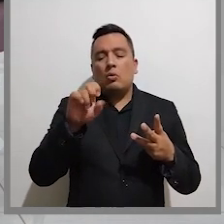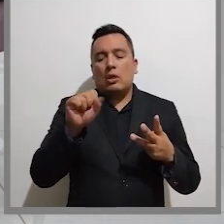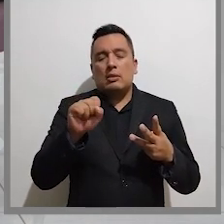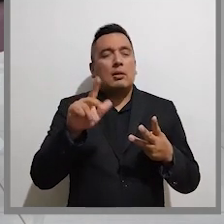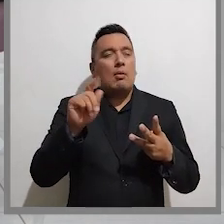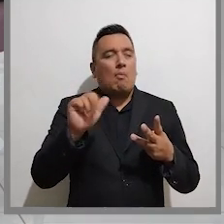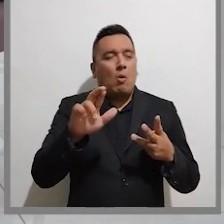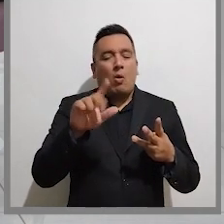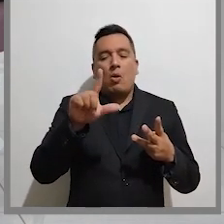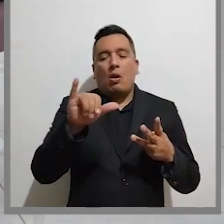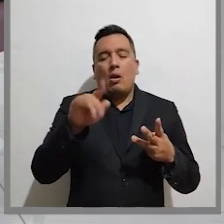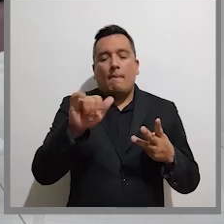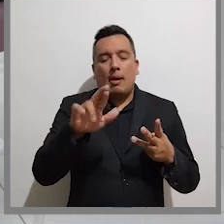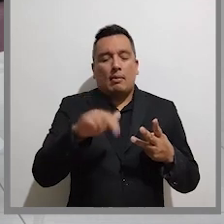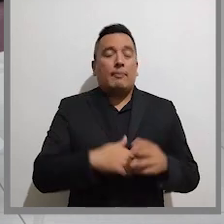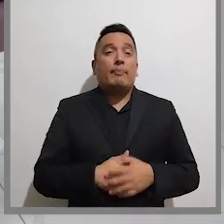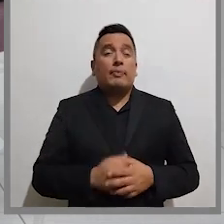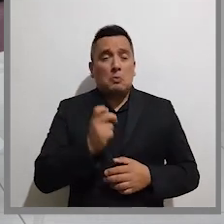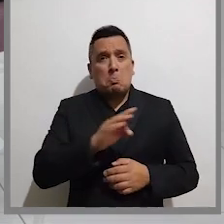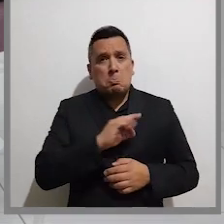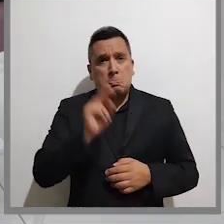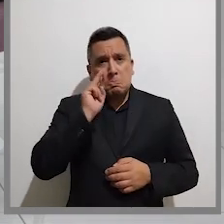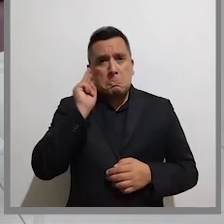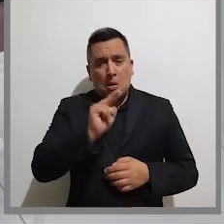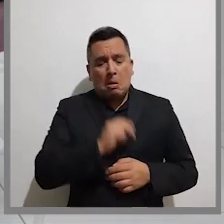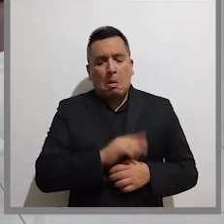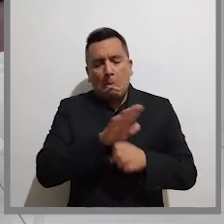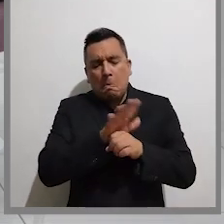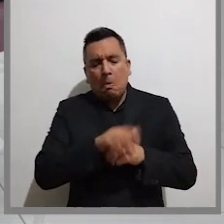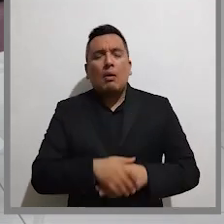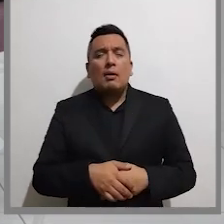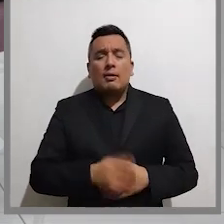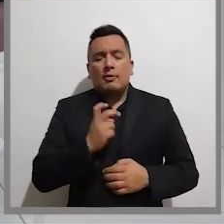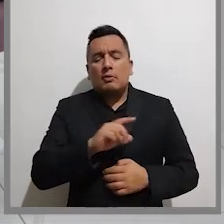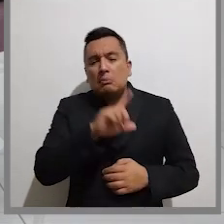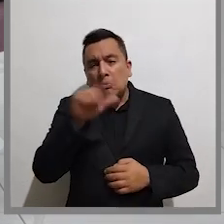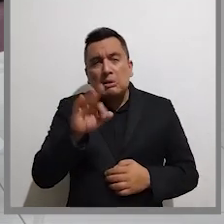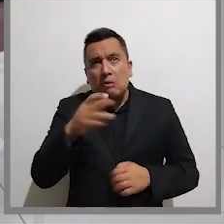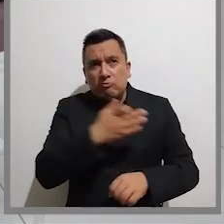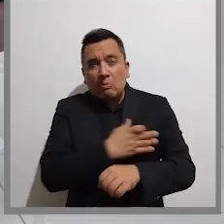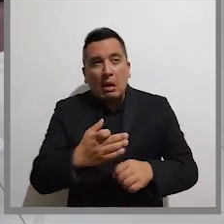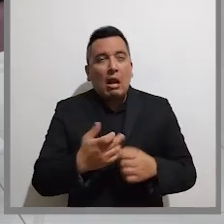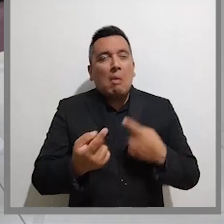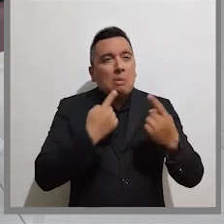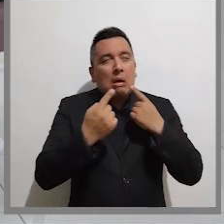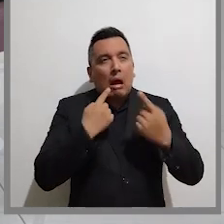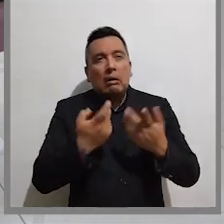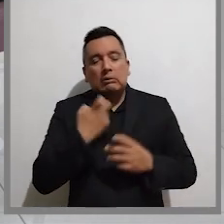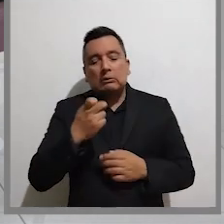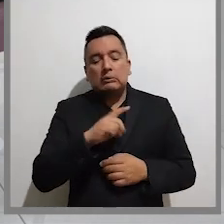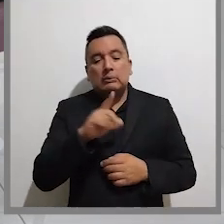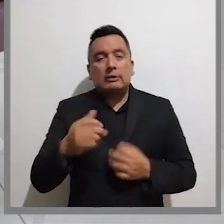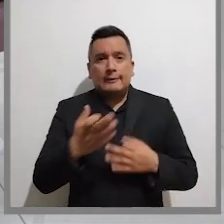cosas por limpiar. Por limpiar. Para que usted pueda ver estas series y pueda después platicarlo, sobre todo para tener una